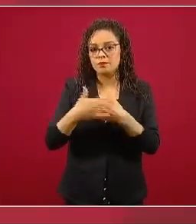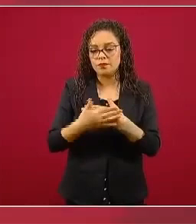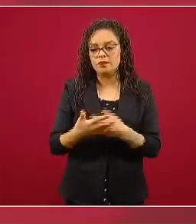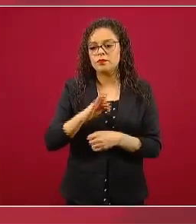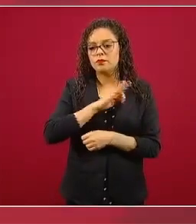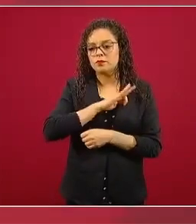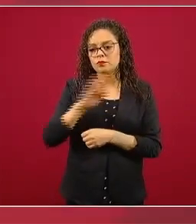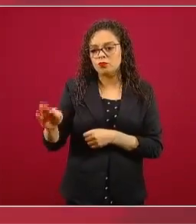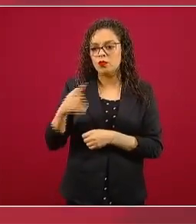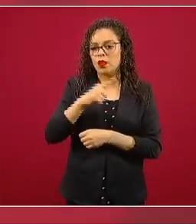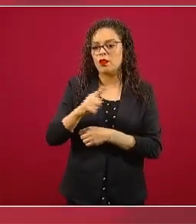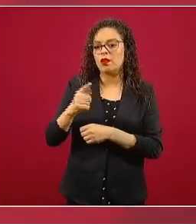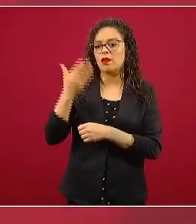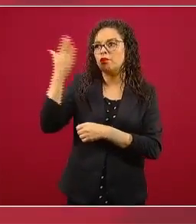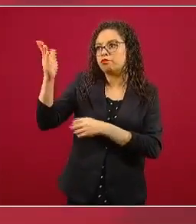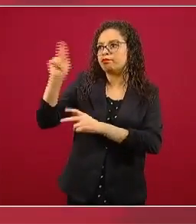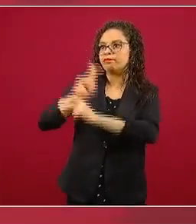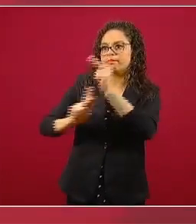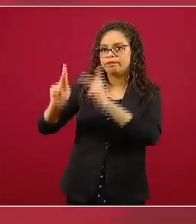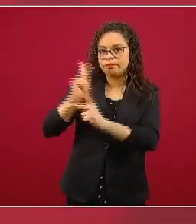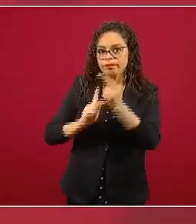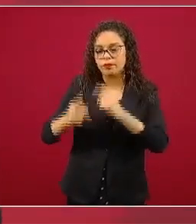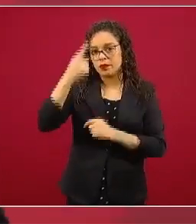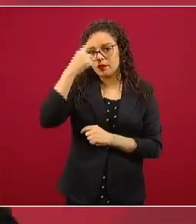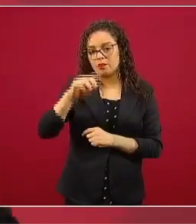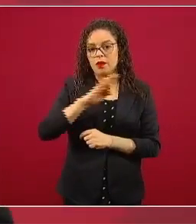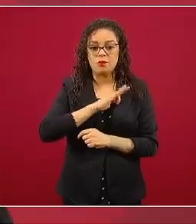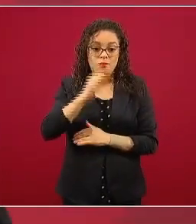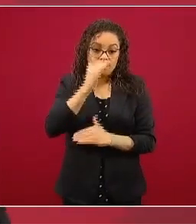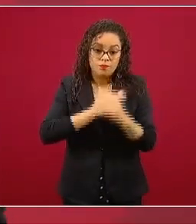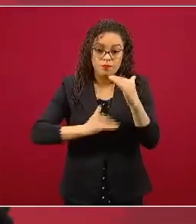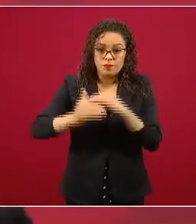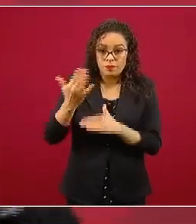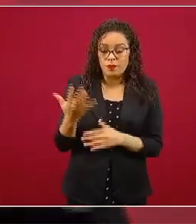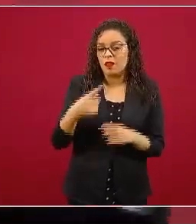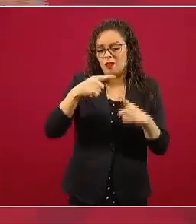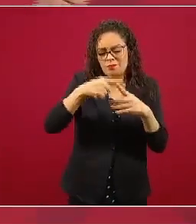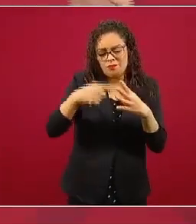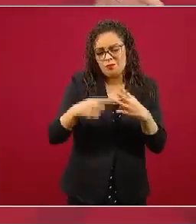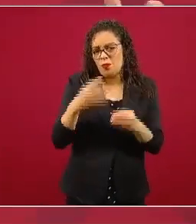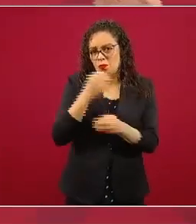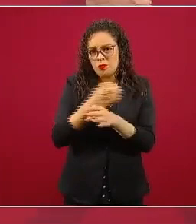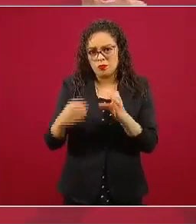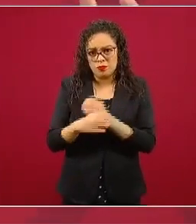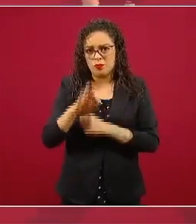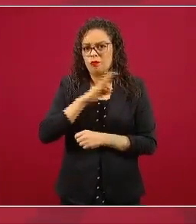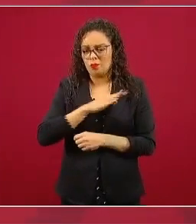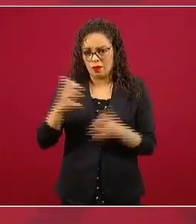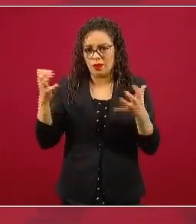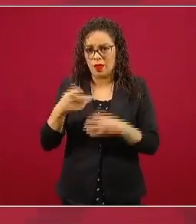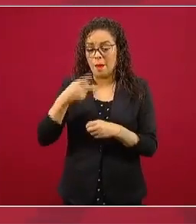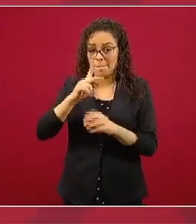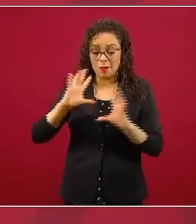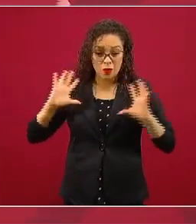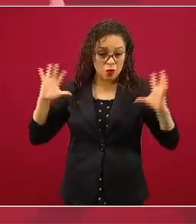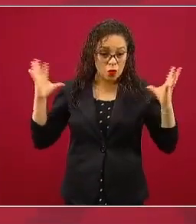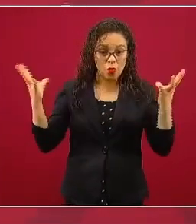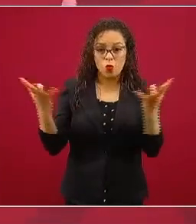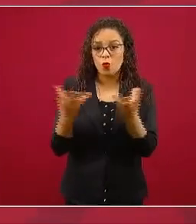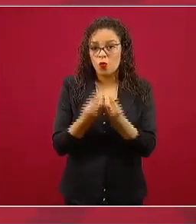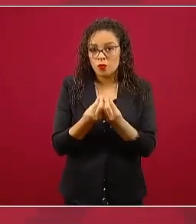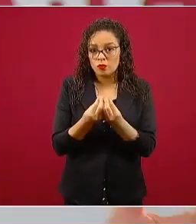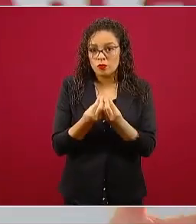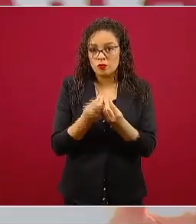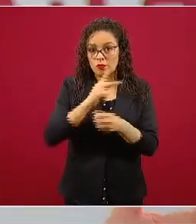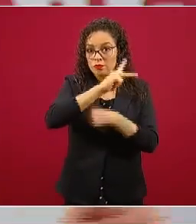su deuda de manera muy importante, pueden hacer muchas cosas, pero el conjunto de los países, la mayoría de los países, no